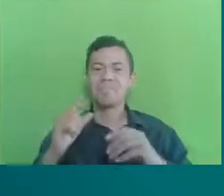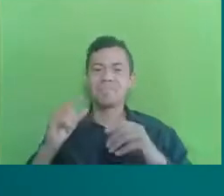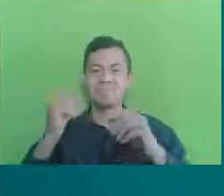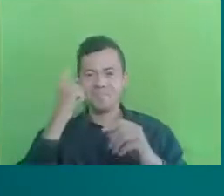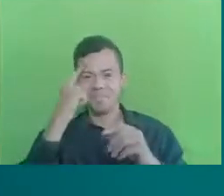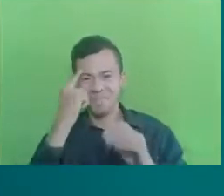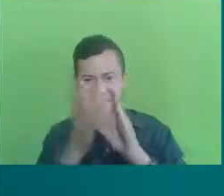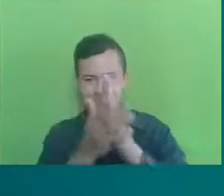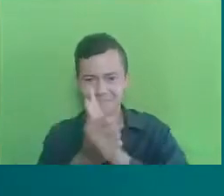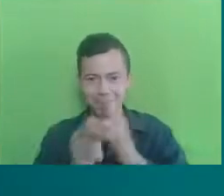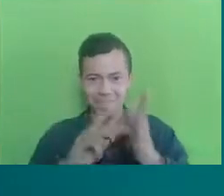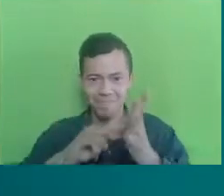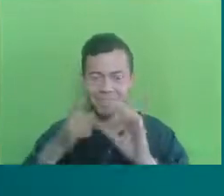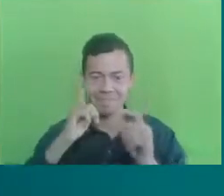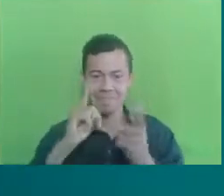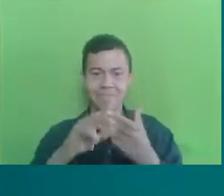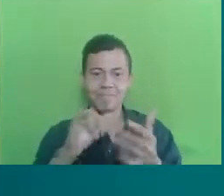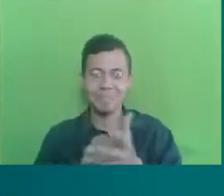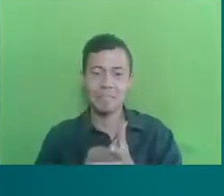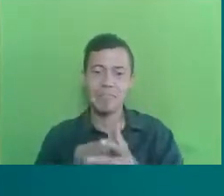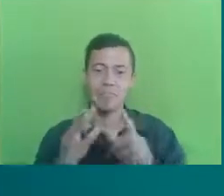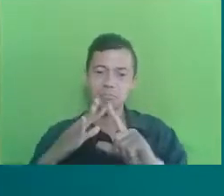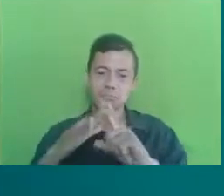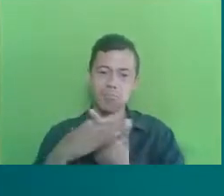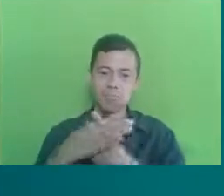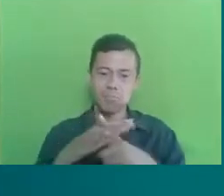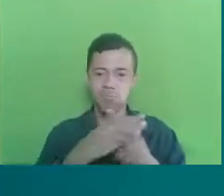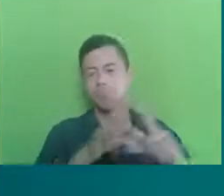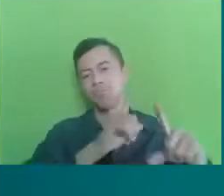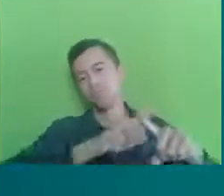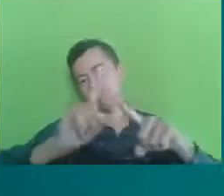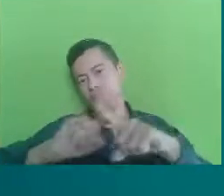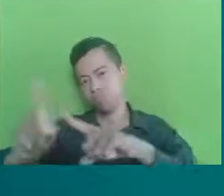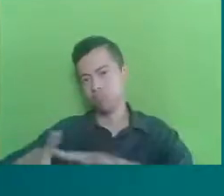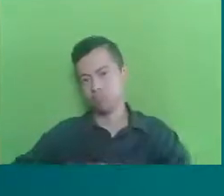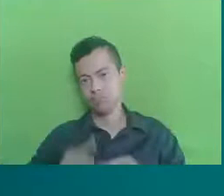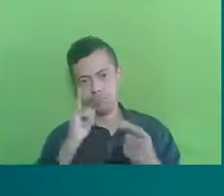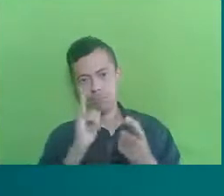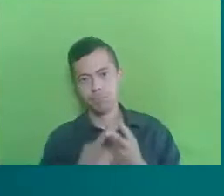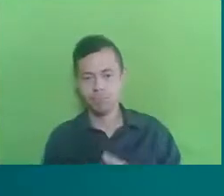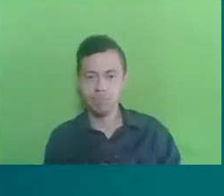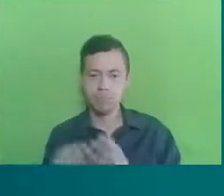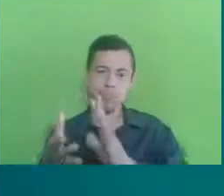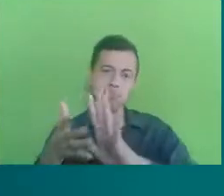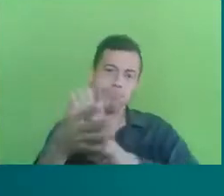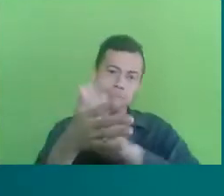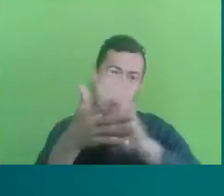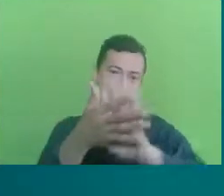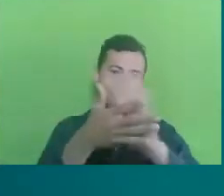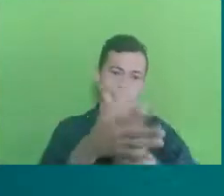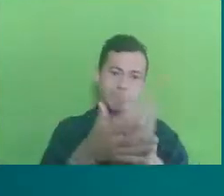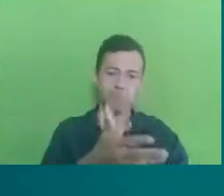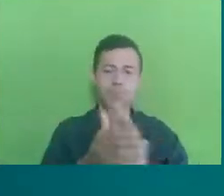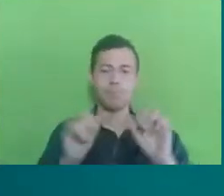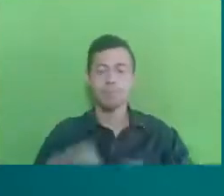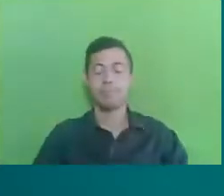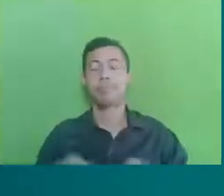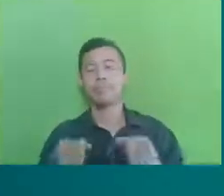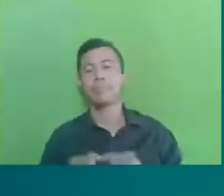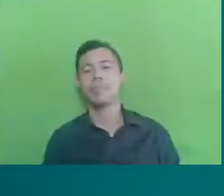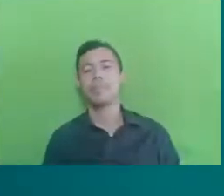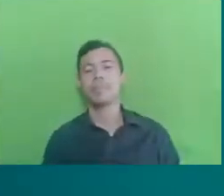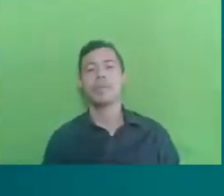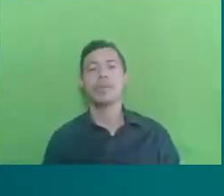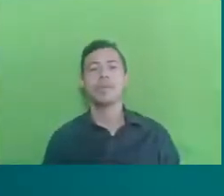artificial y comiencen a utilizar esas herramientas gratuitas que hoy en día existen en el ecosistema para comenzar a desarrollar productos de